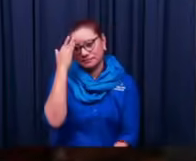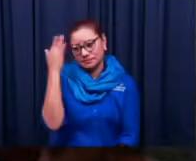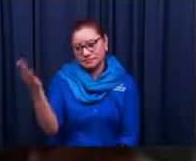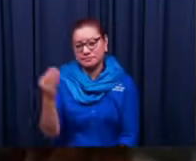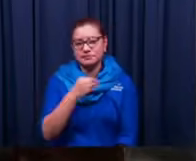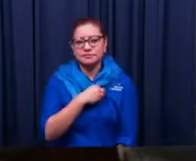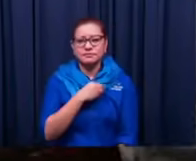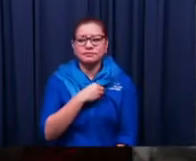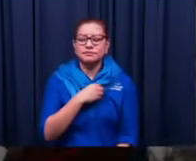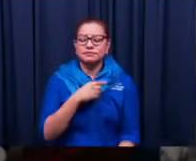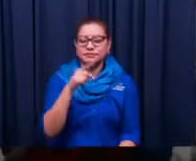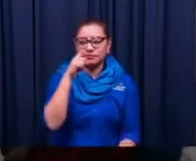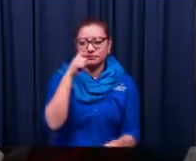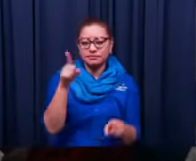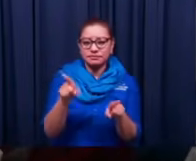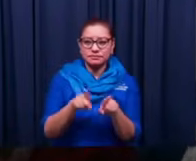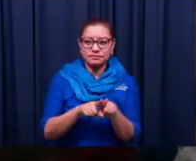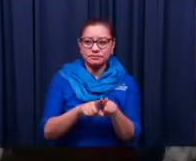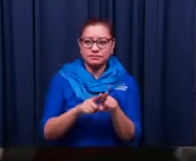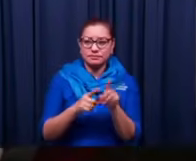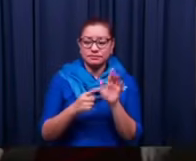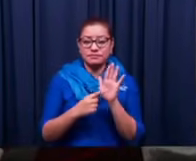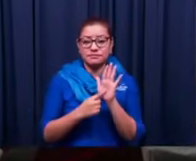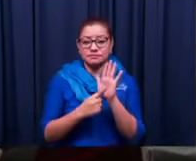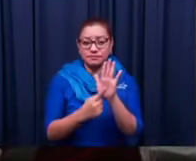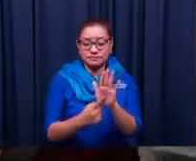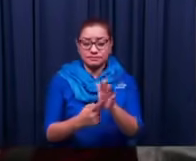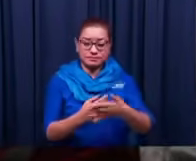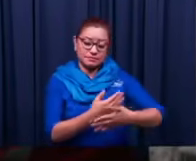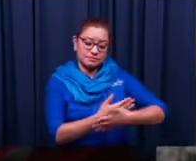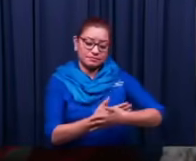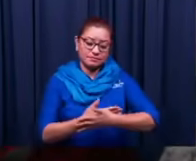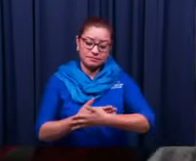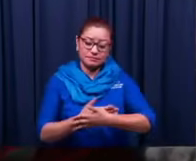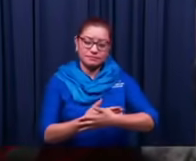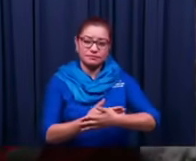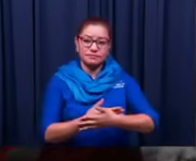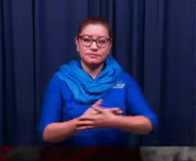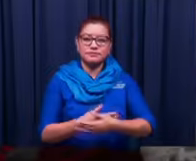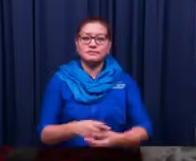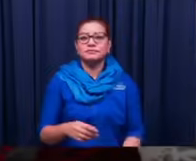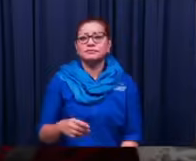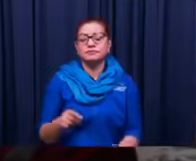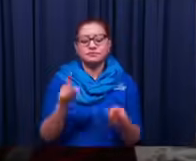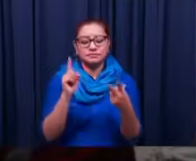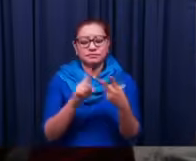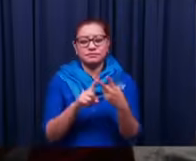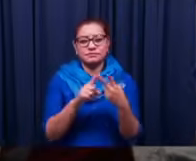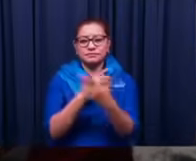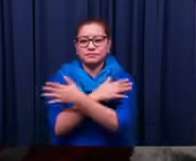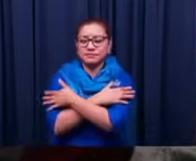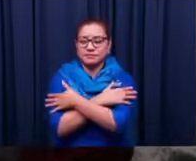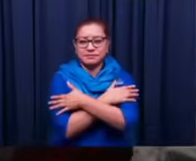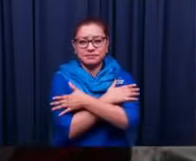damos gracias también por el cumpleaños de la hermana Erika del Rosario.